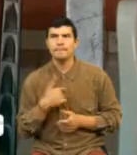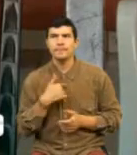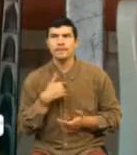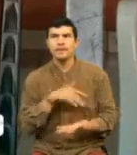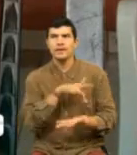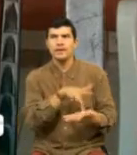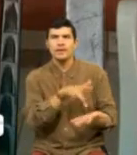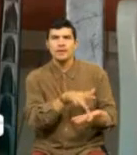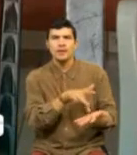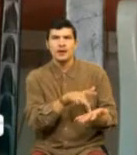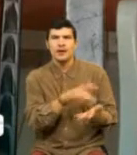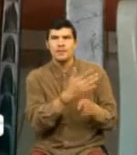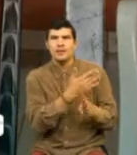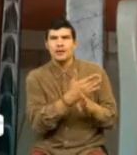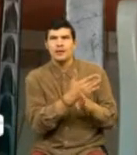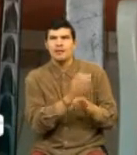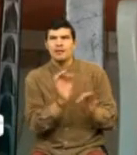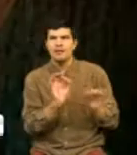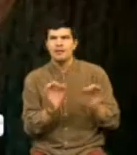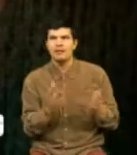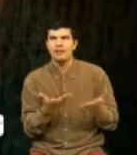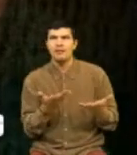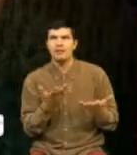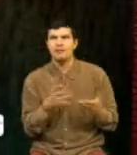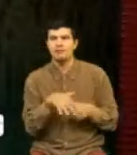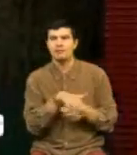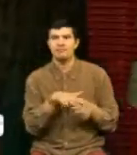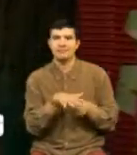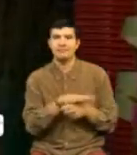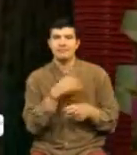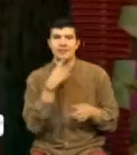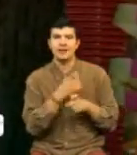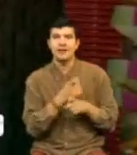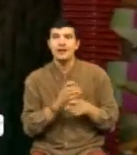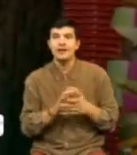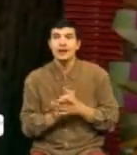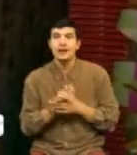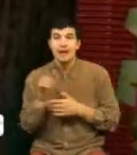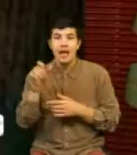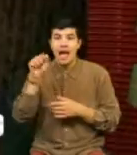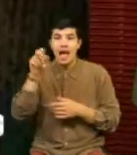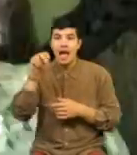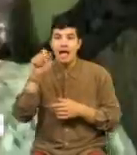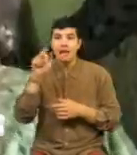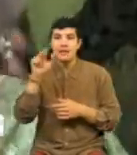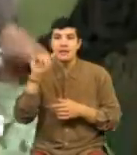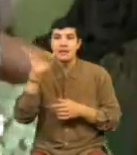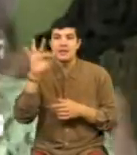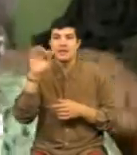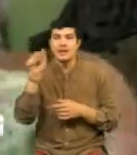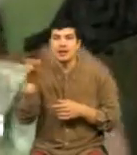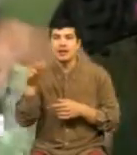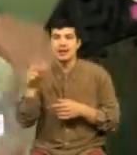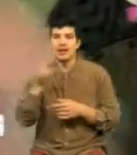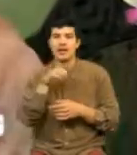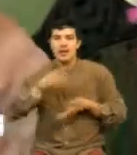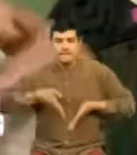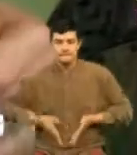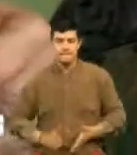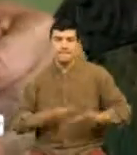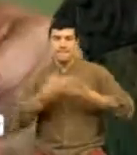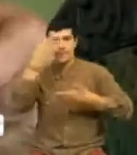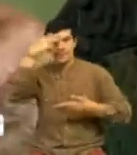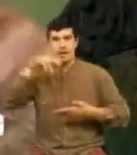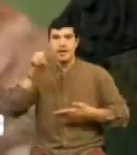se va a chupar por estar de sopa metido. Doña Anita, como le conocen, dio a luz a 12 hijos, de